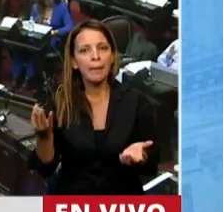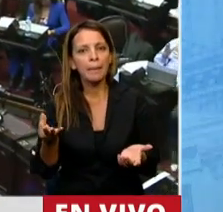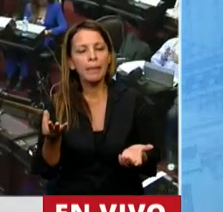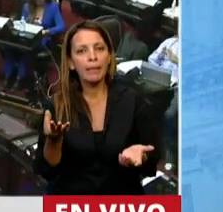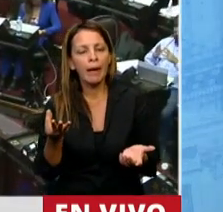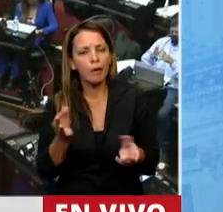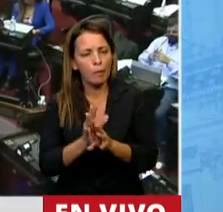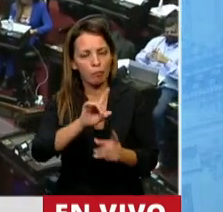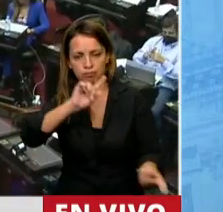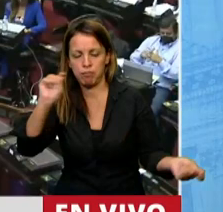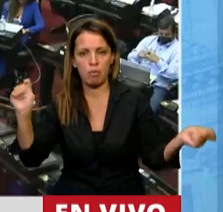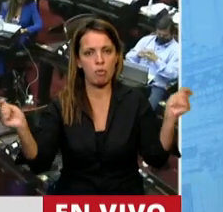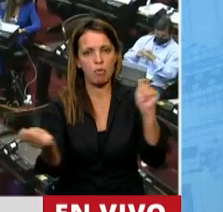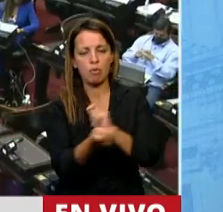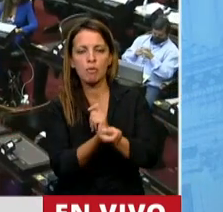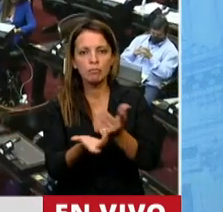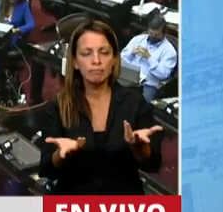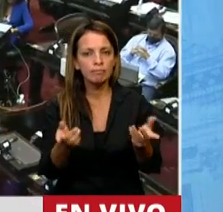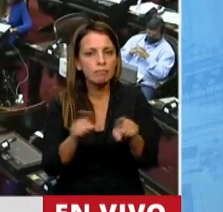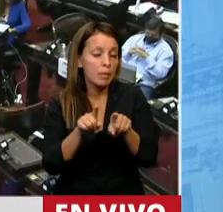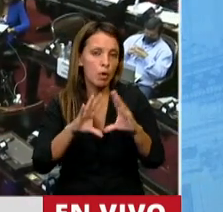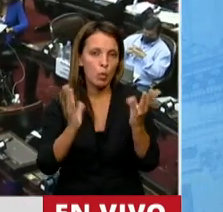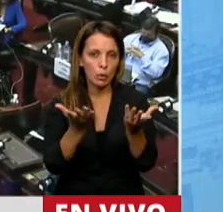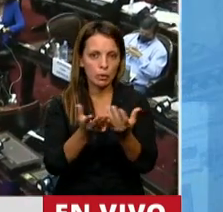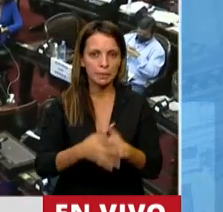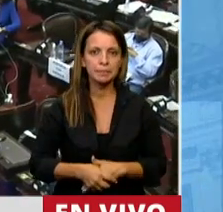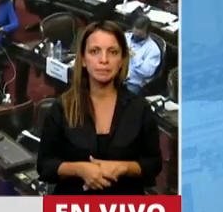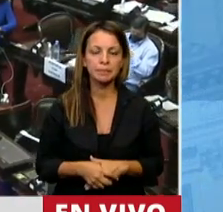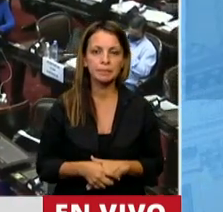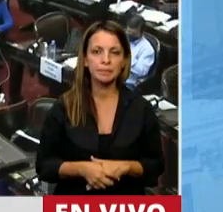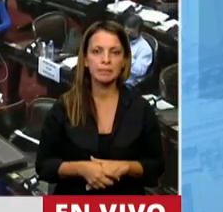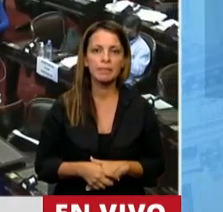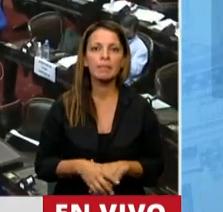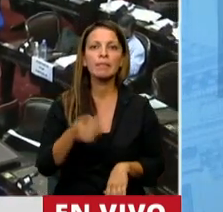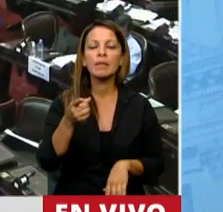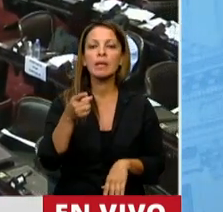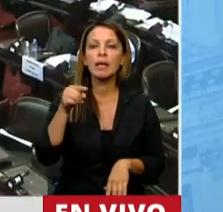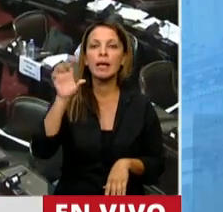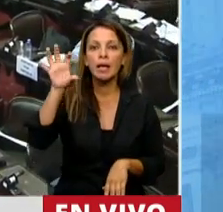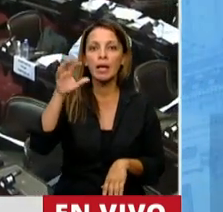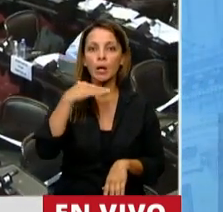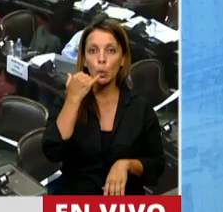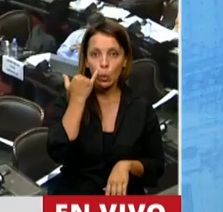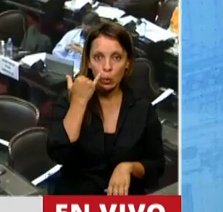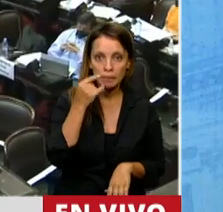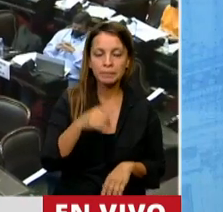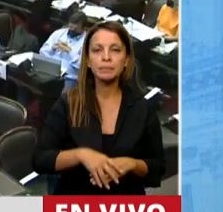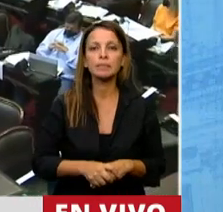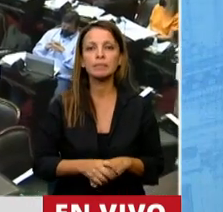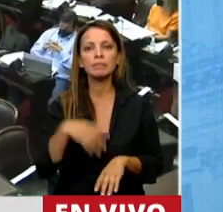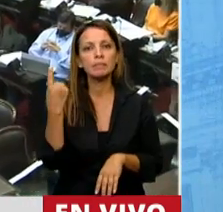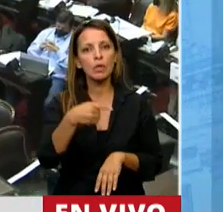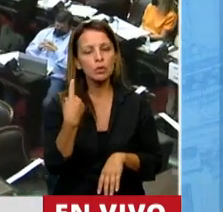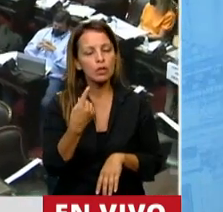patas para arriba, como a todos en el mundo. Mire, señora presidenta, en Jujuy no estuvimos de